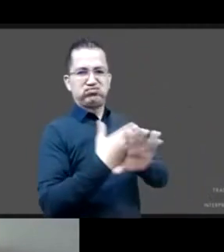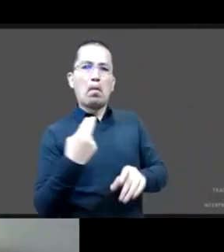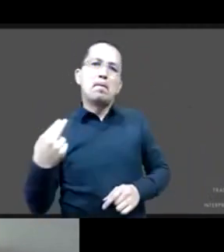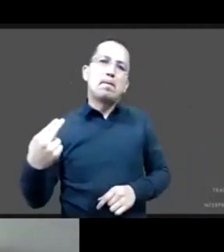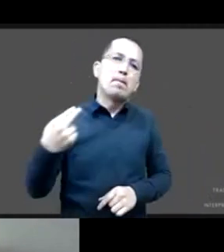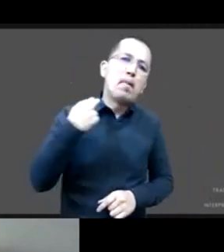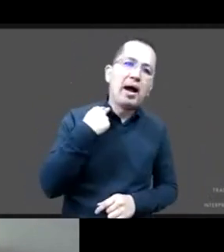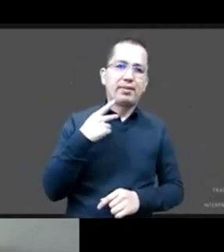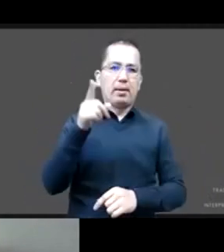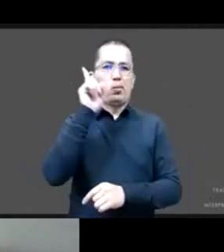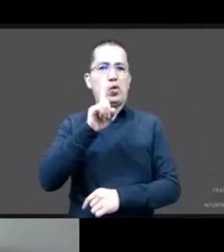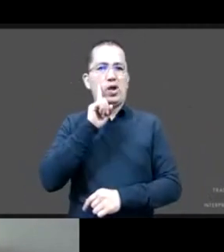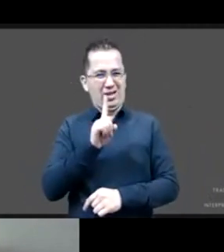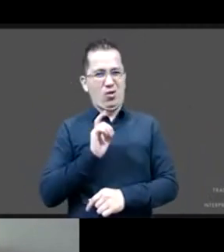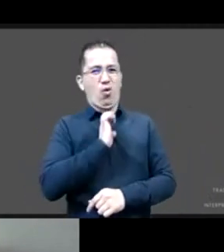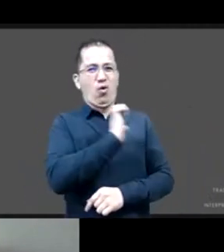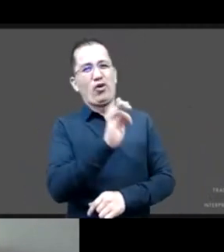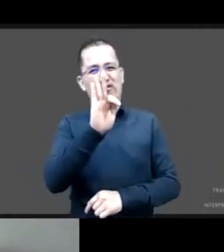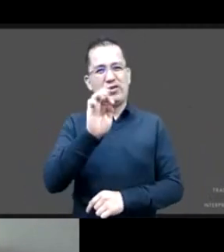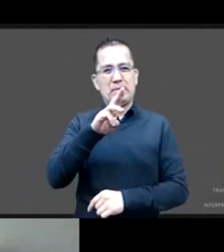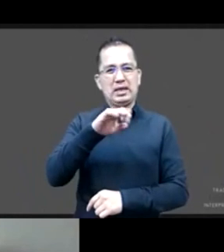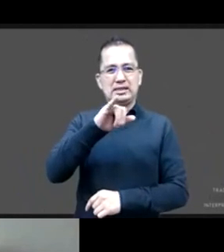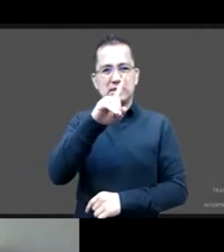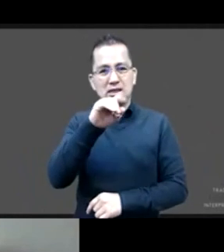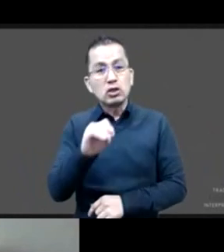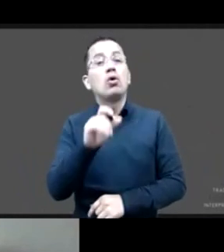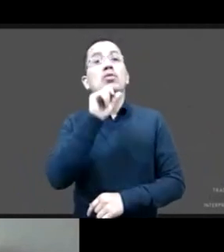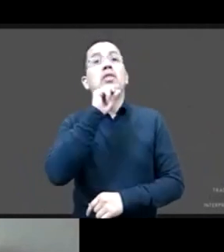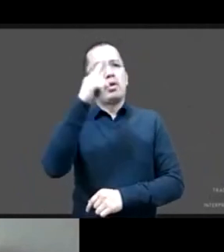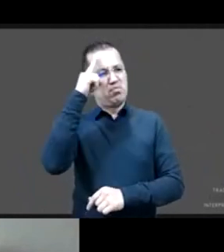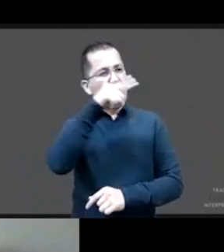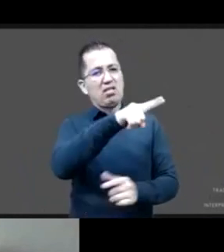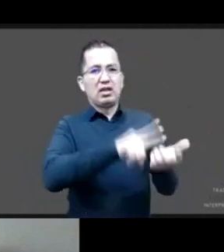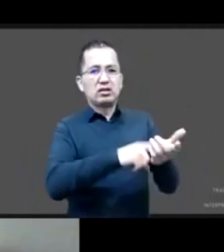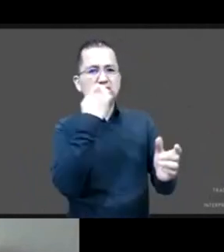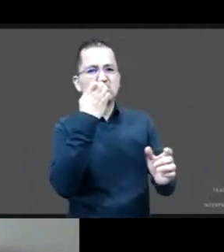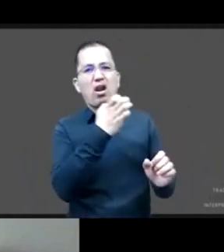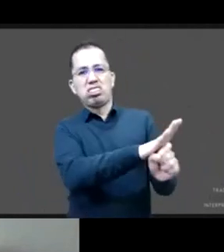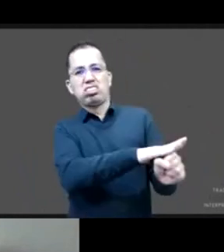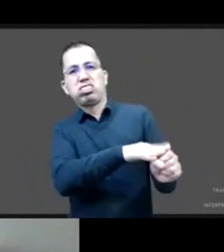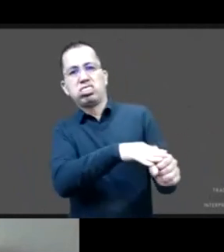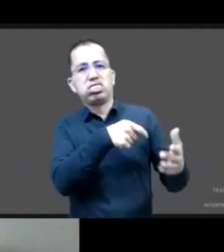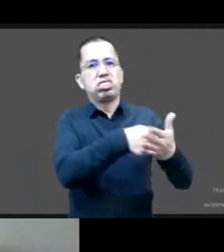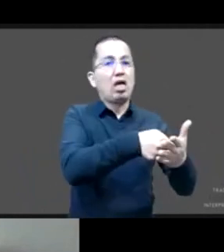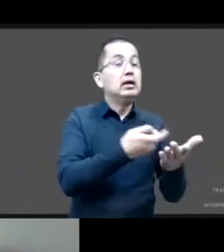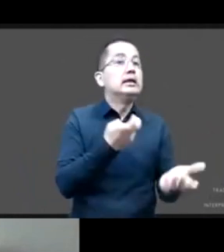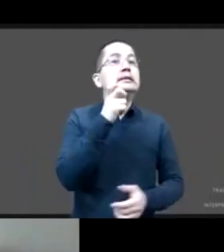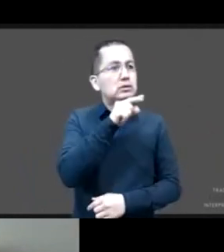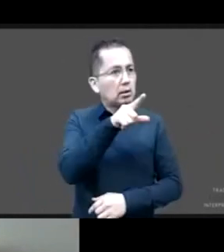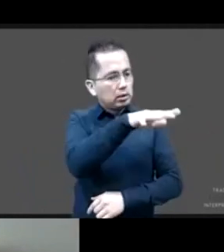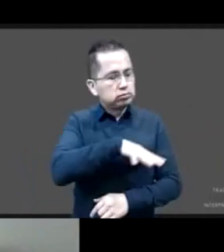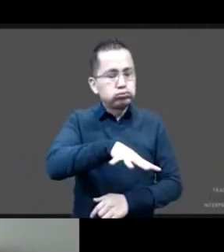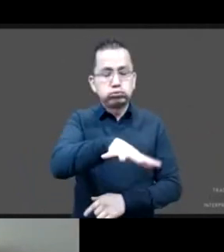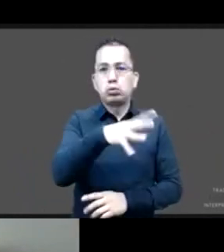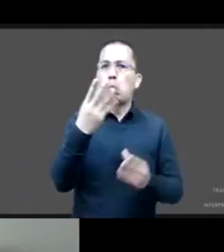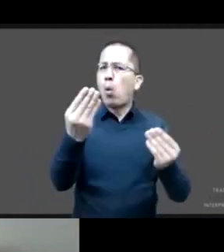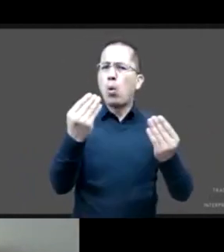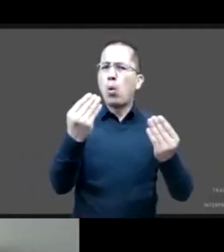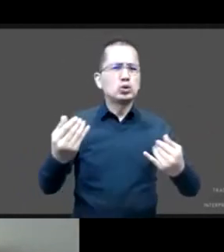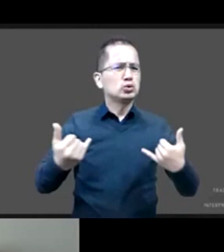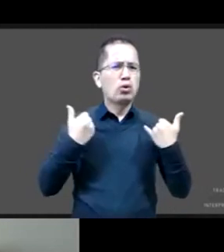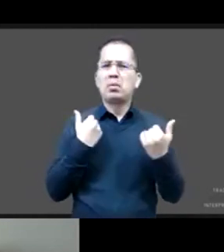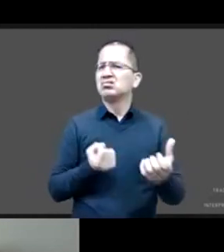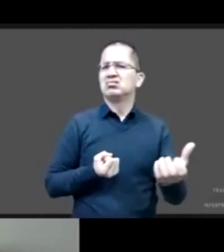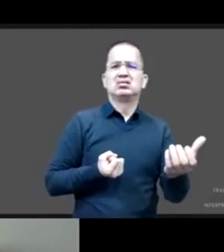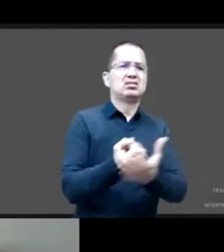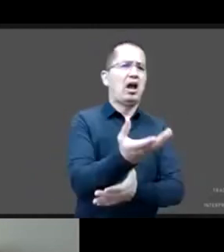escolar había una gran movilización también de jóvenes en las ciudades en torno a las agendas que